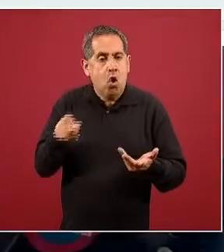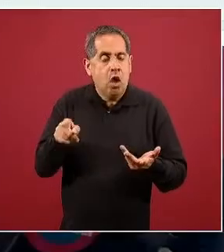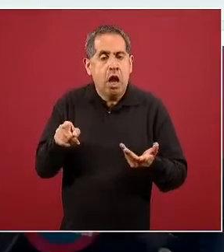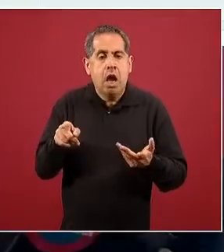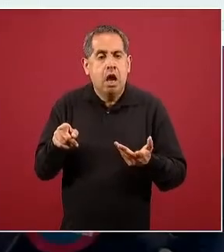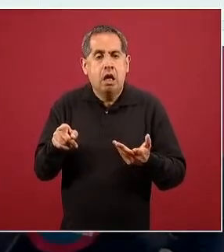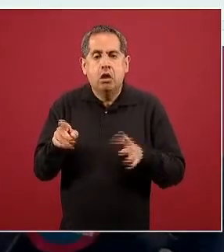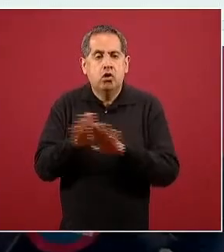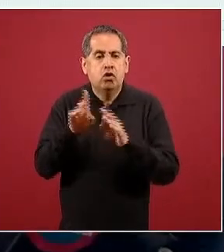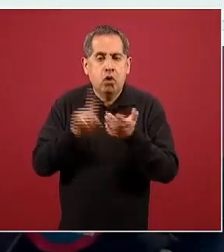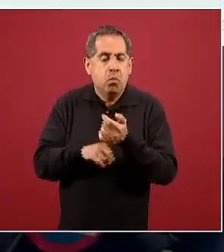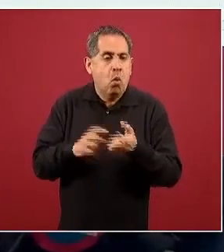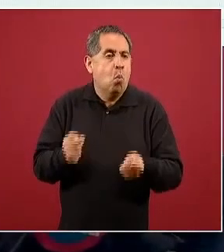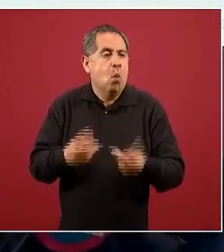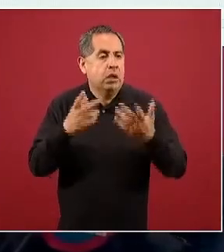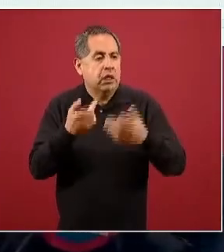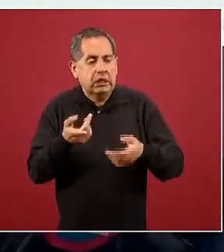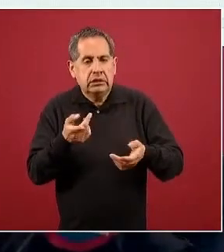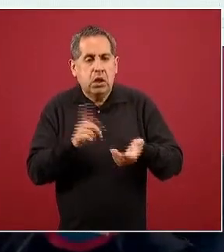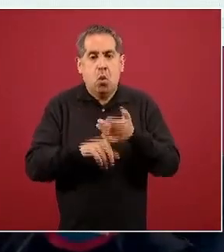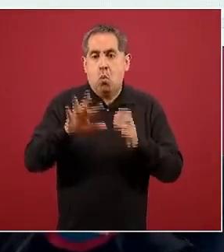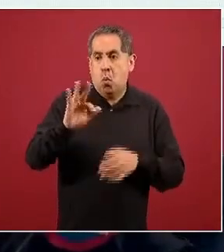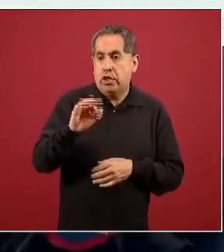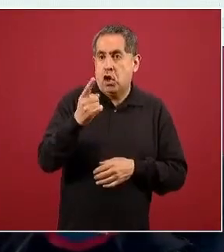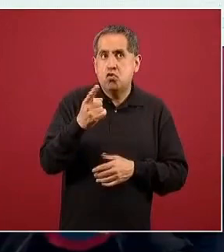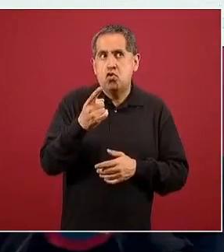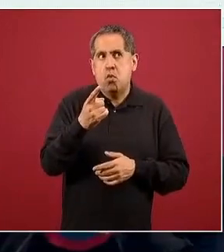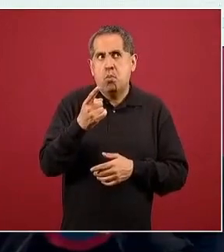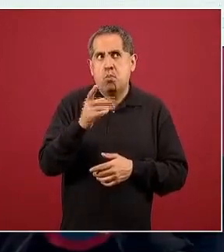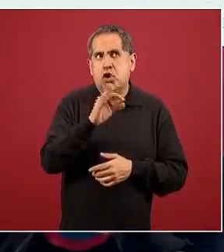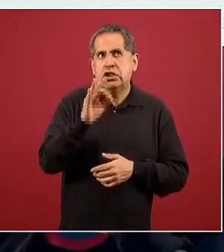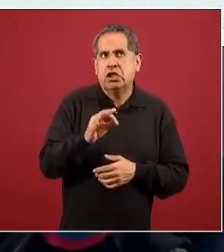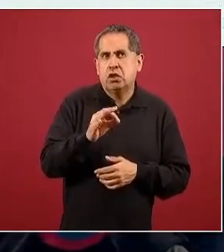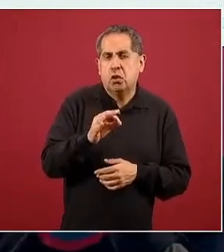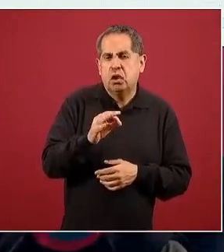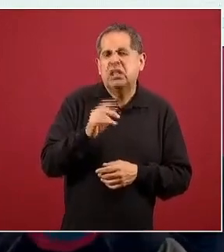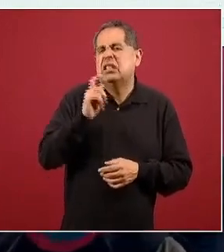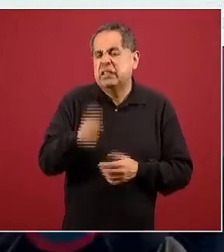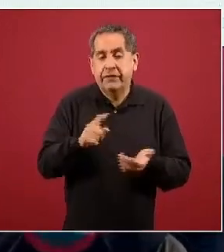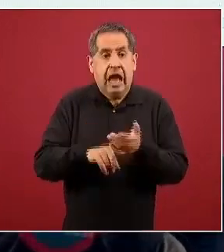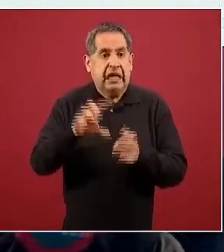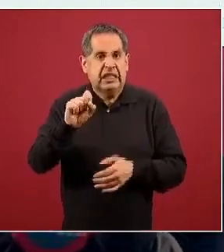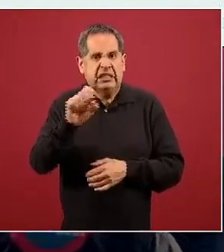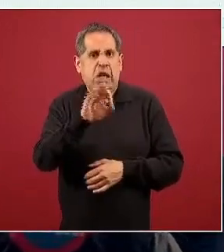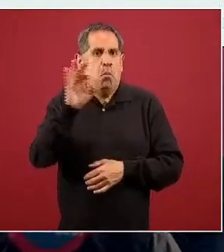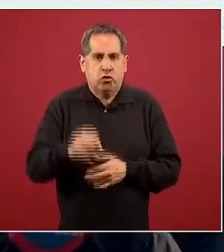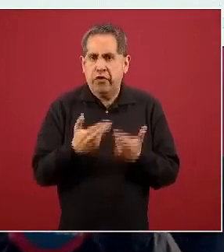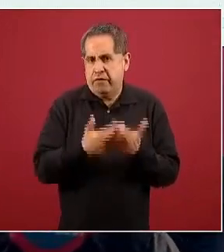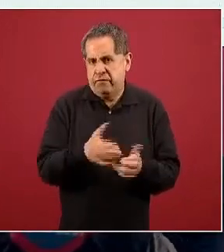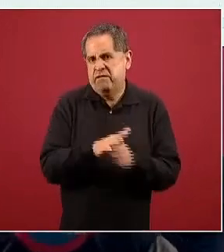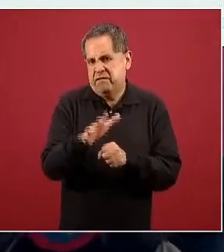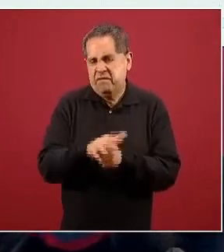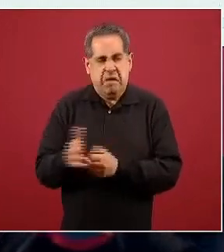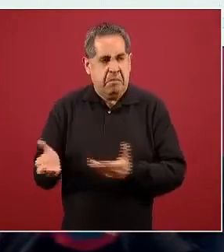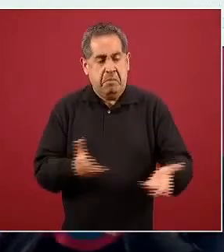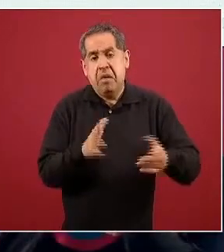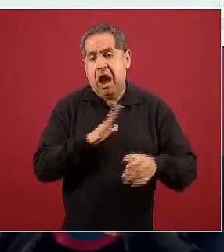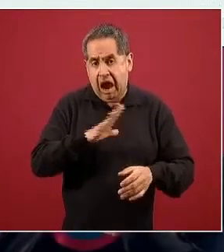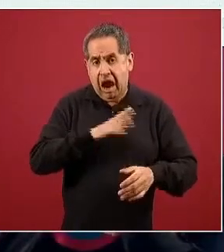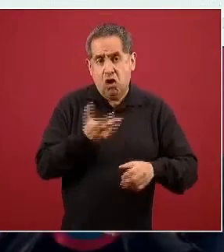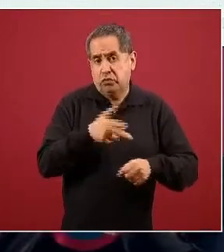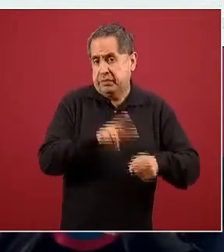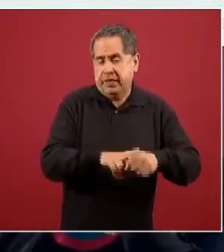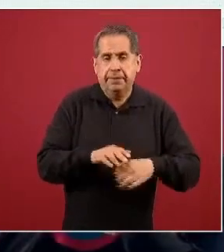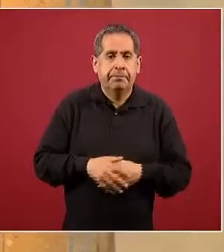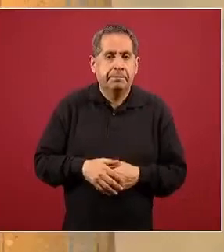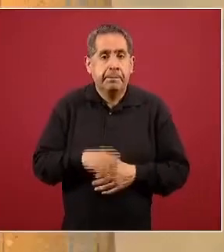ocupación de camas general del 41%, o sea, una disponibilidad del 60%. El estado de Oaxaca, que también